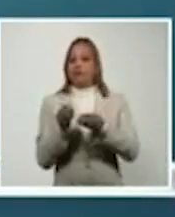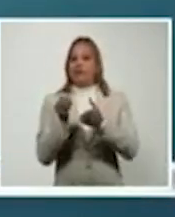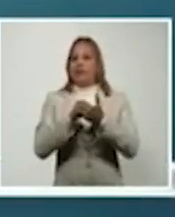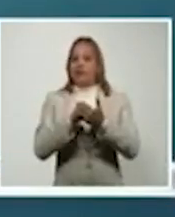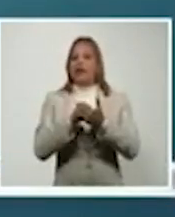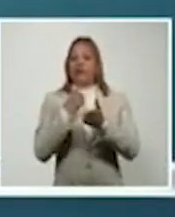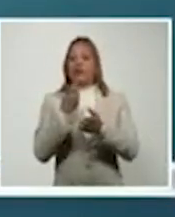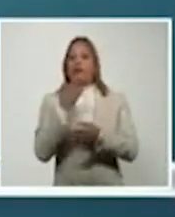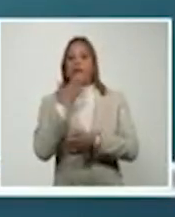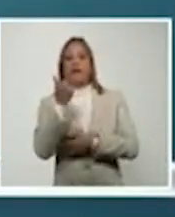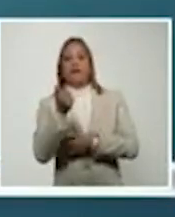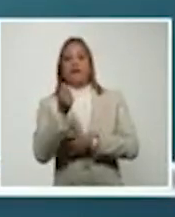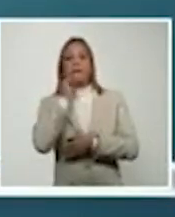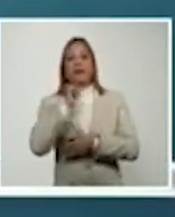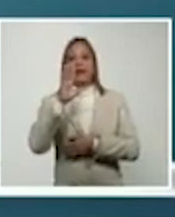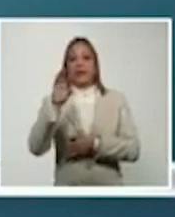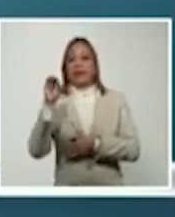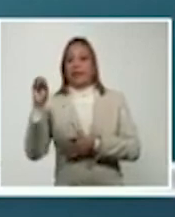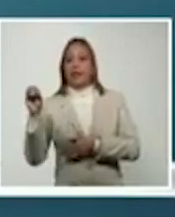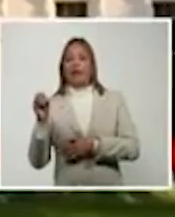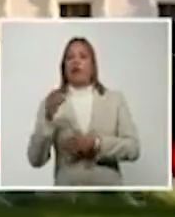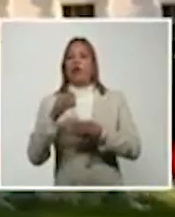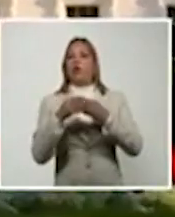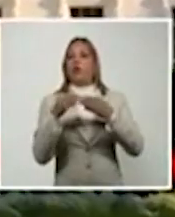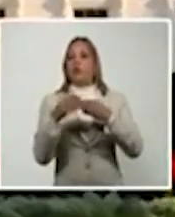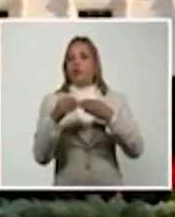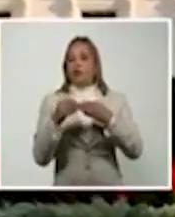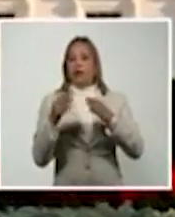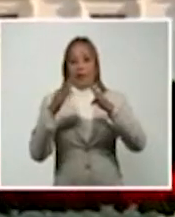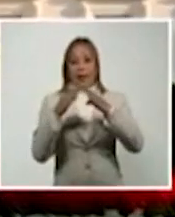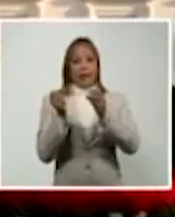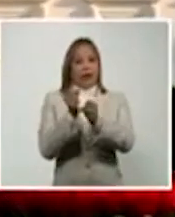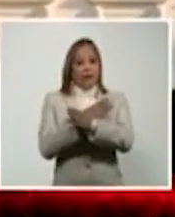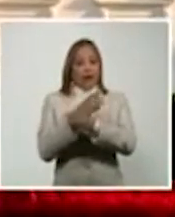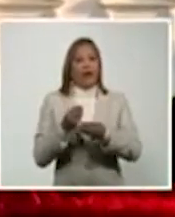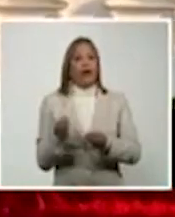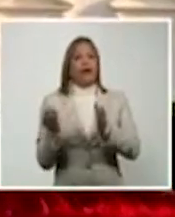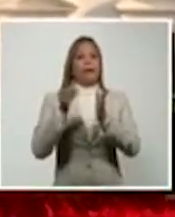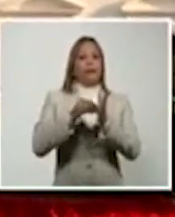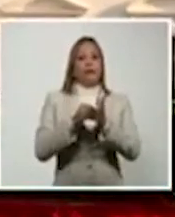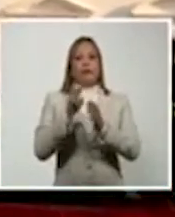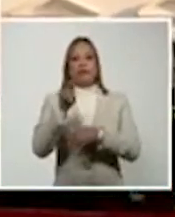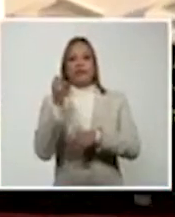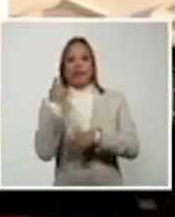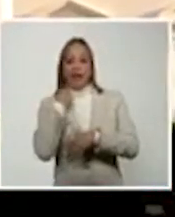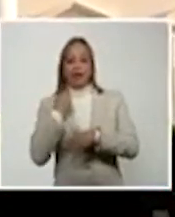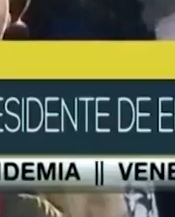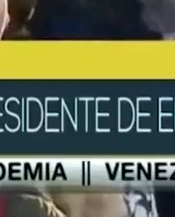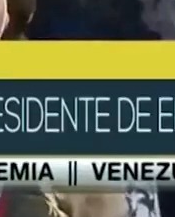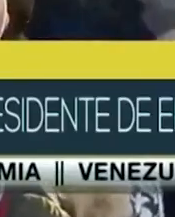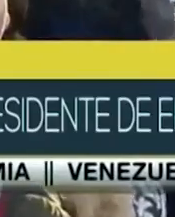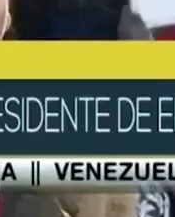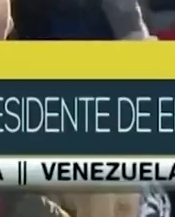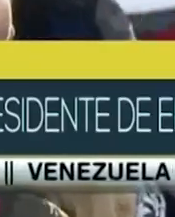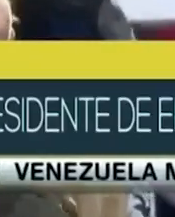estas plataformas como ningún otro y llegó a crear un grupo de tarea para Internet destinado a Cuba, que coordina hoy